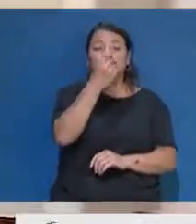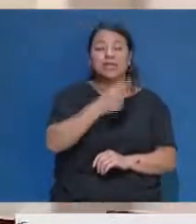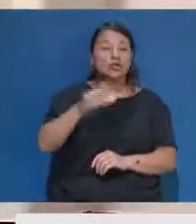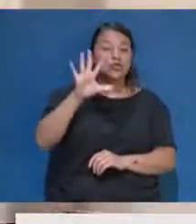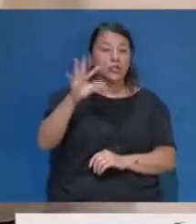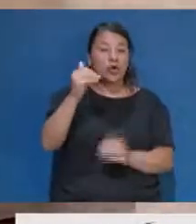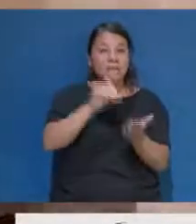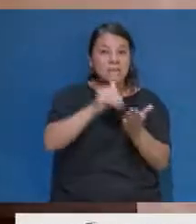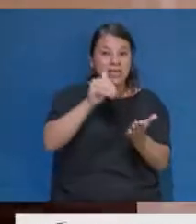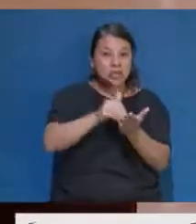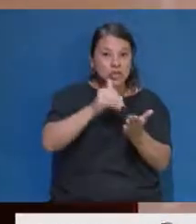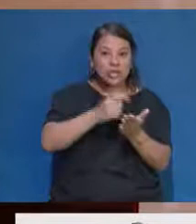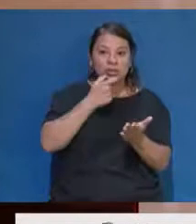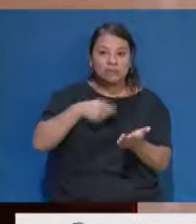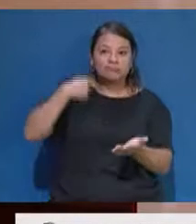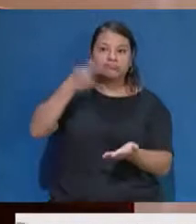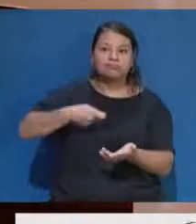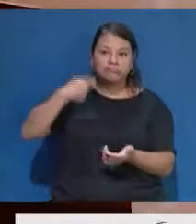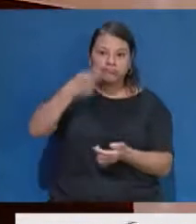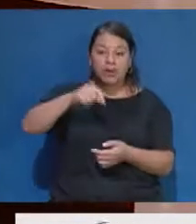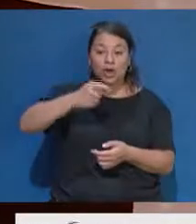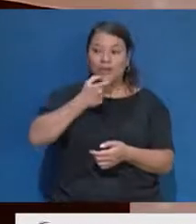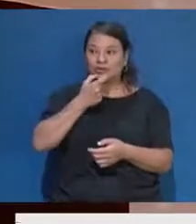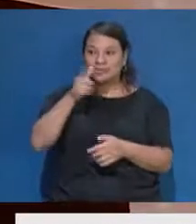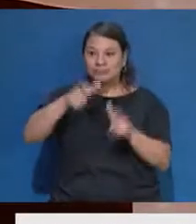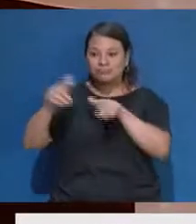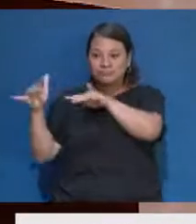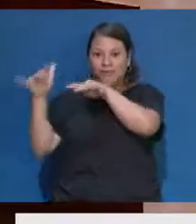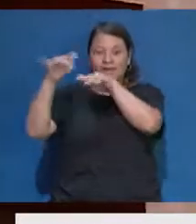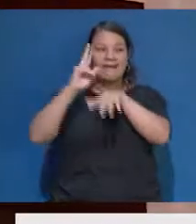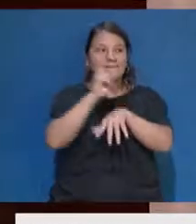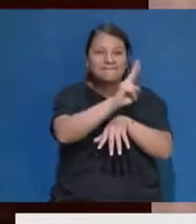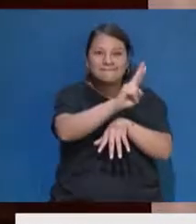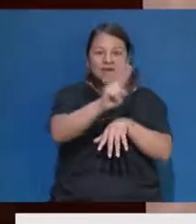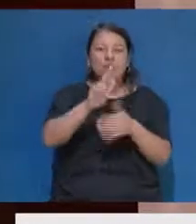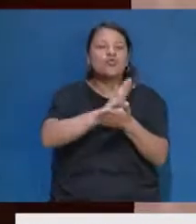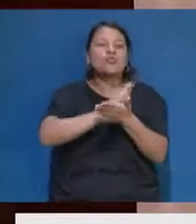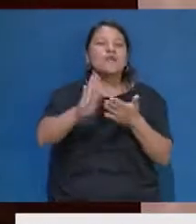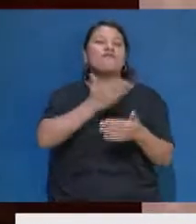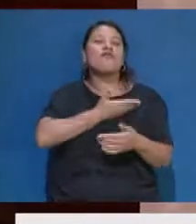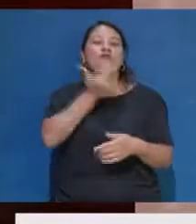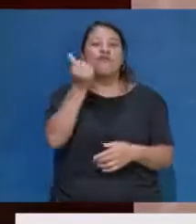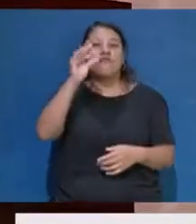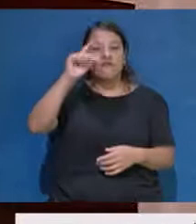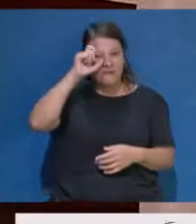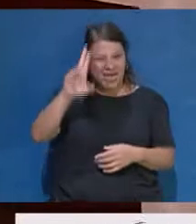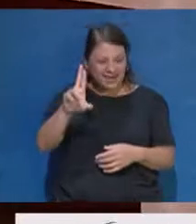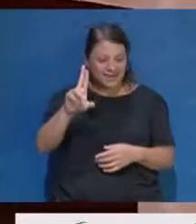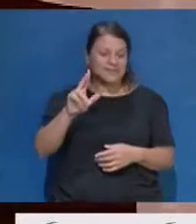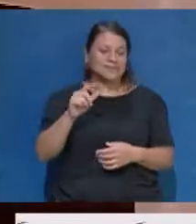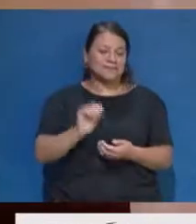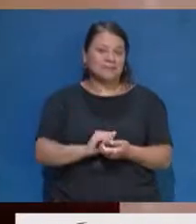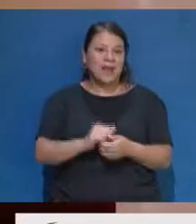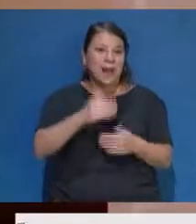invertido en esta casa. Lo que van a ver los mendocinos cuando vengan a este nuevo Fader, por denominarlo de alguna forma, es que